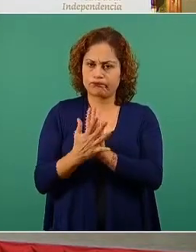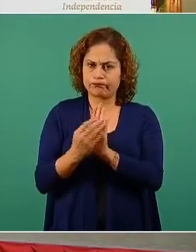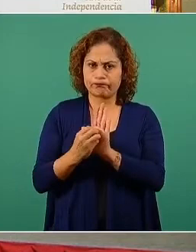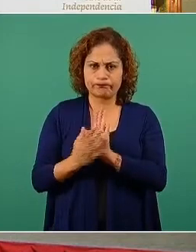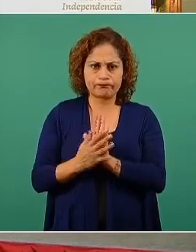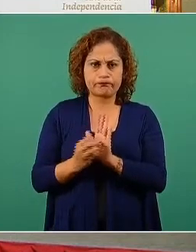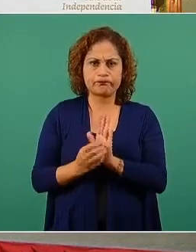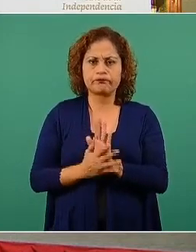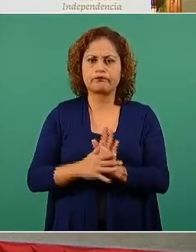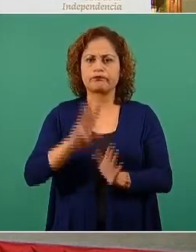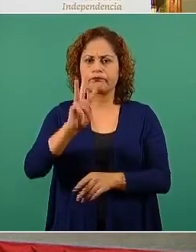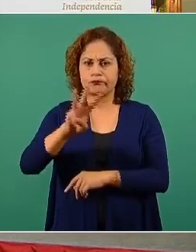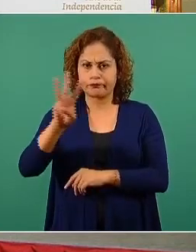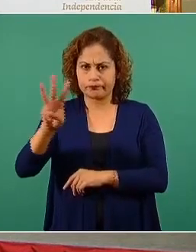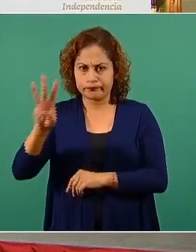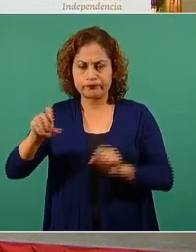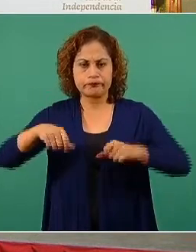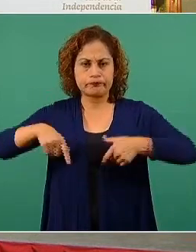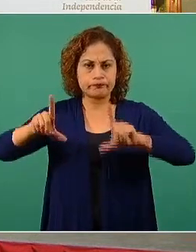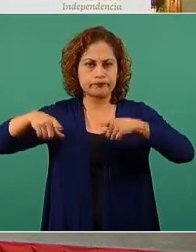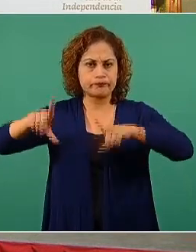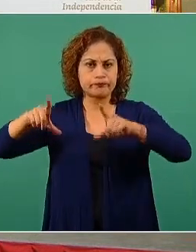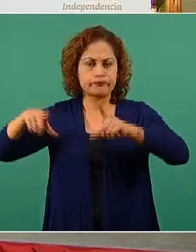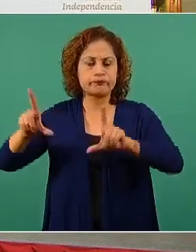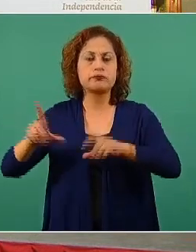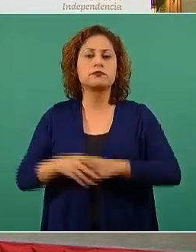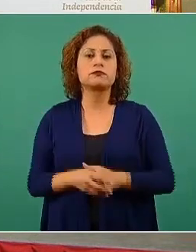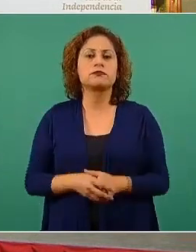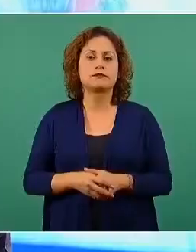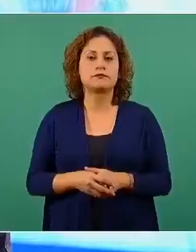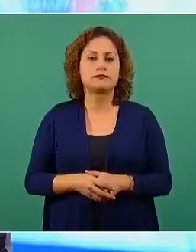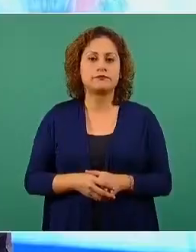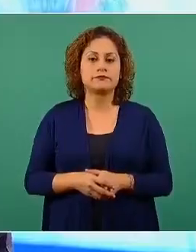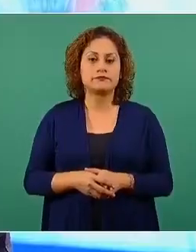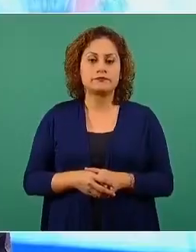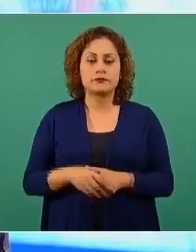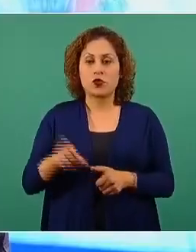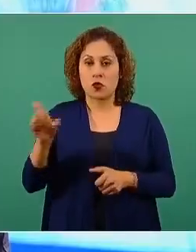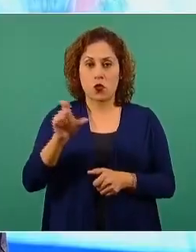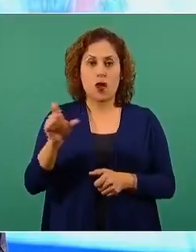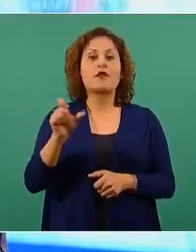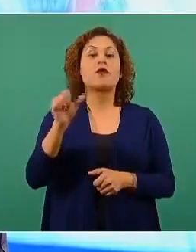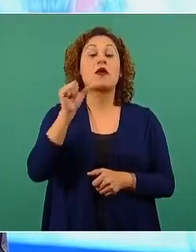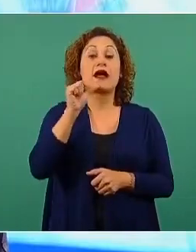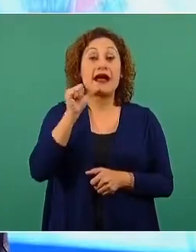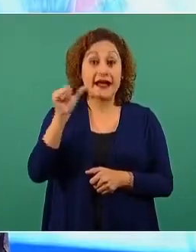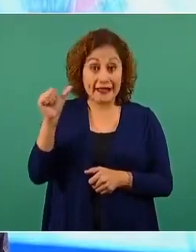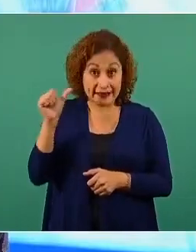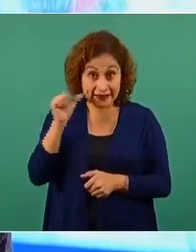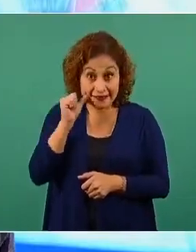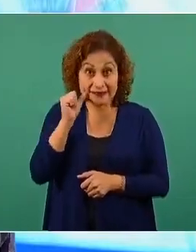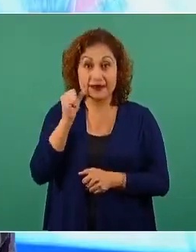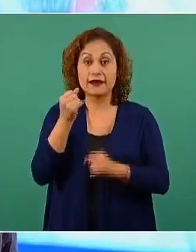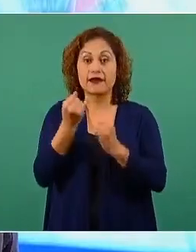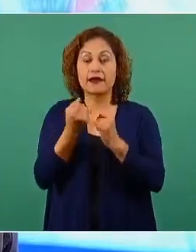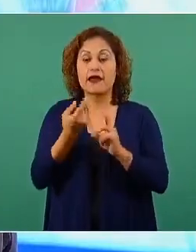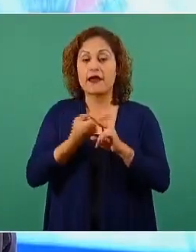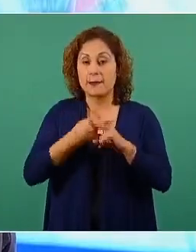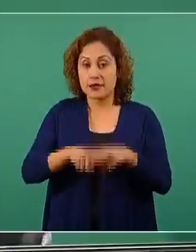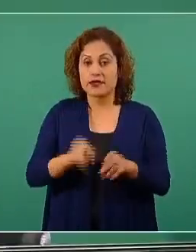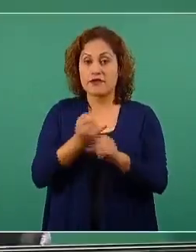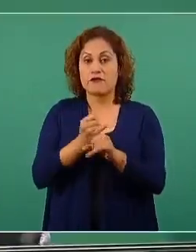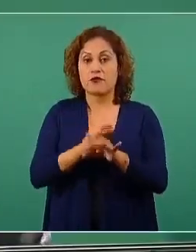trabajo, está habilitando, precisamente a partir de la conversación de ayer, que ahora estamos extendiendo, está